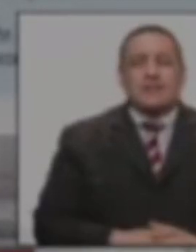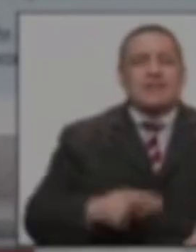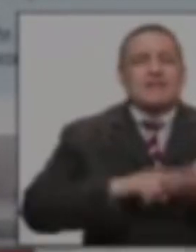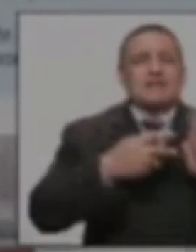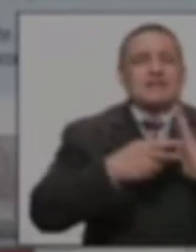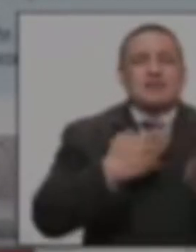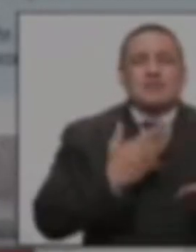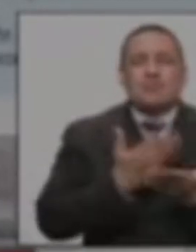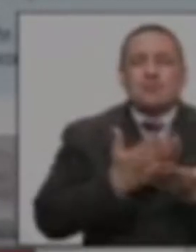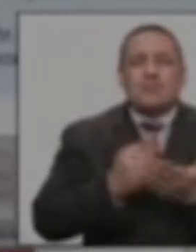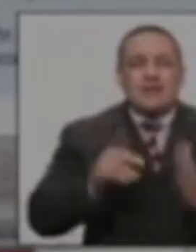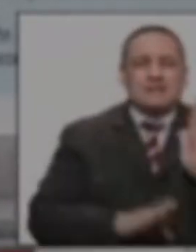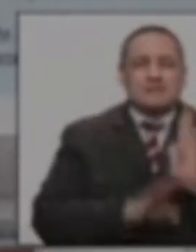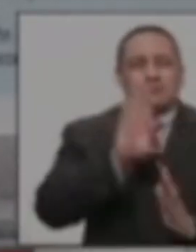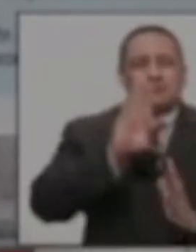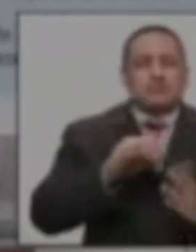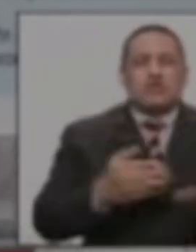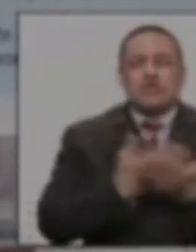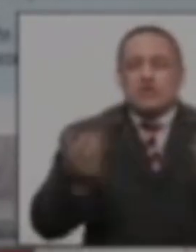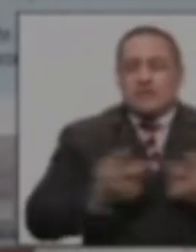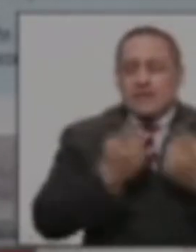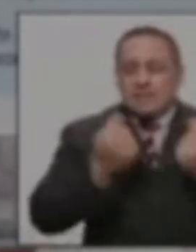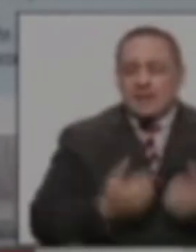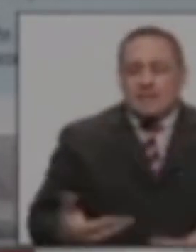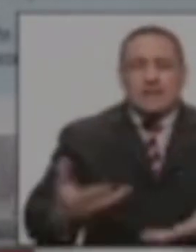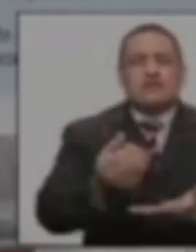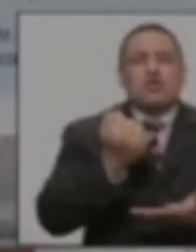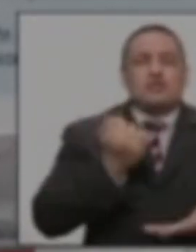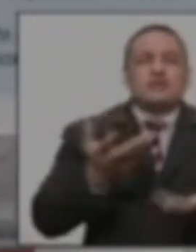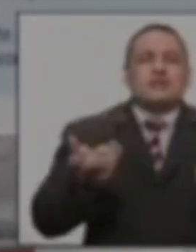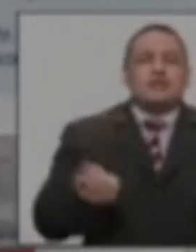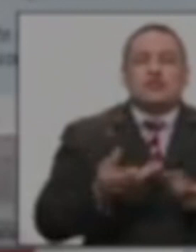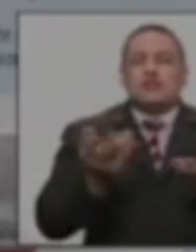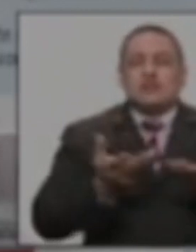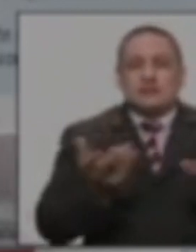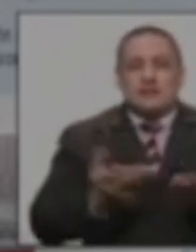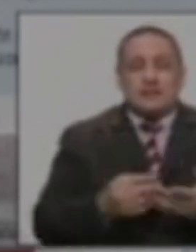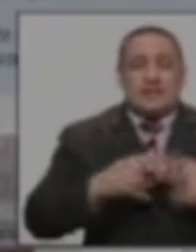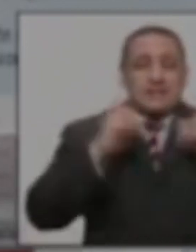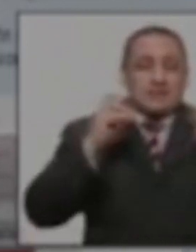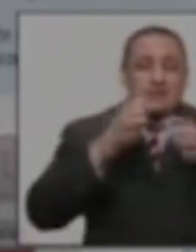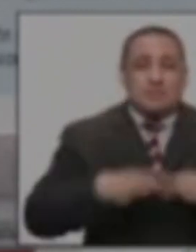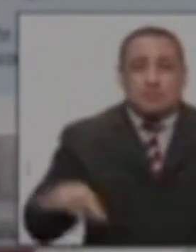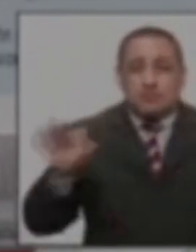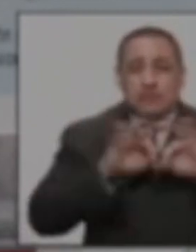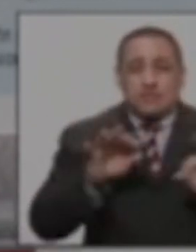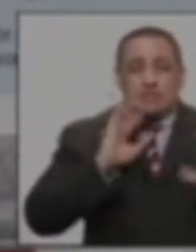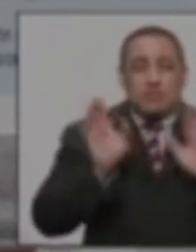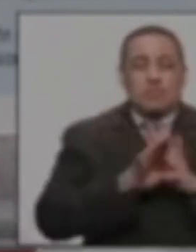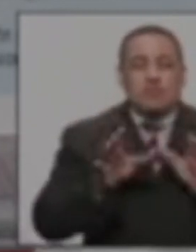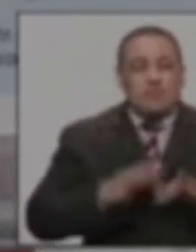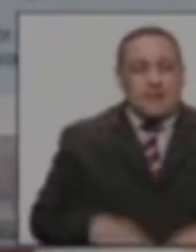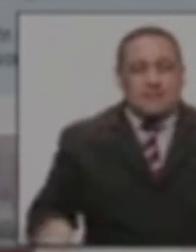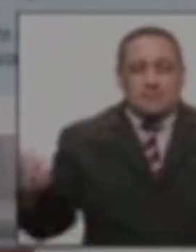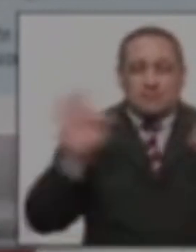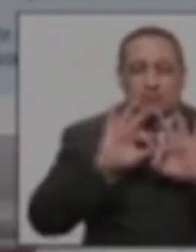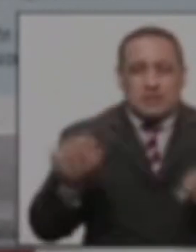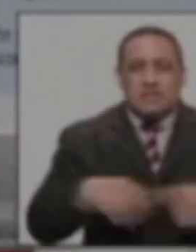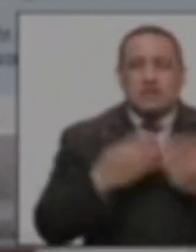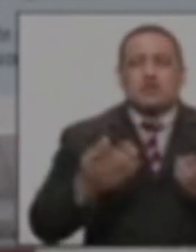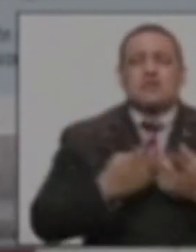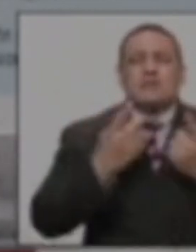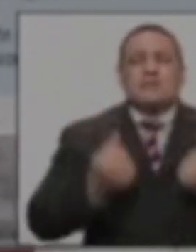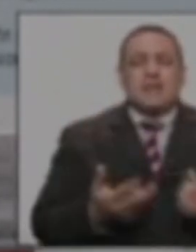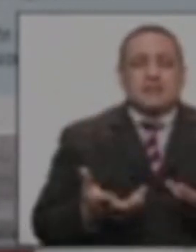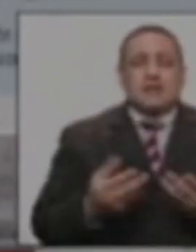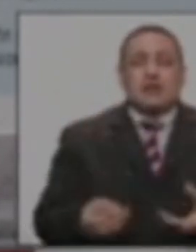¿En qué se basa este aumento? ¿De dónde vamos a sacar la plata? Digamos, ¿no? El elemento esencial, ¿no? No esencial, pero uno de los más importantes,